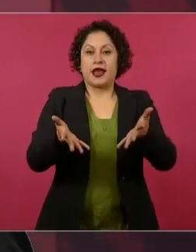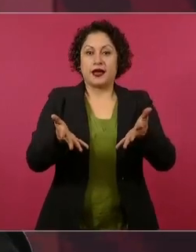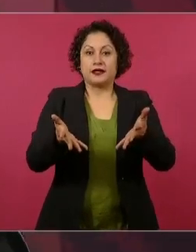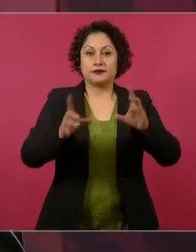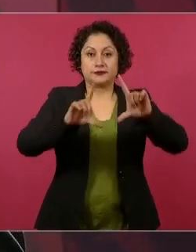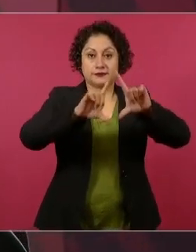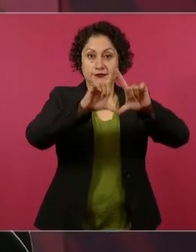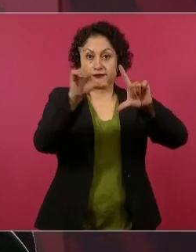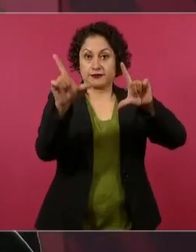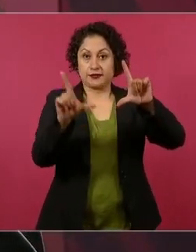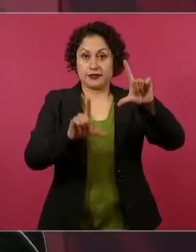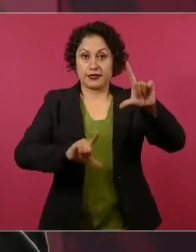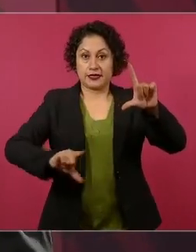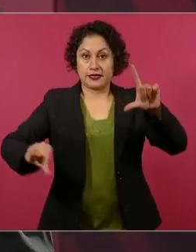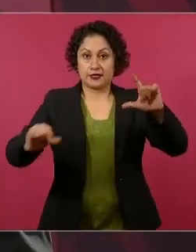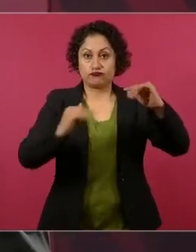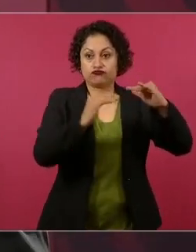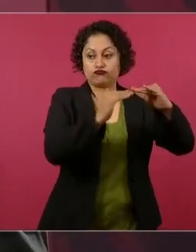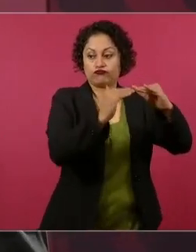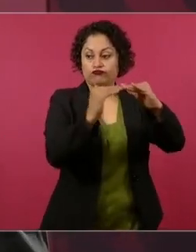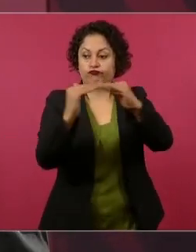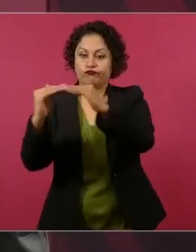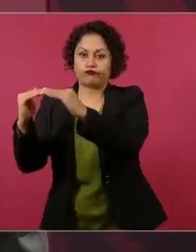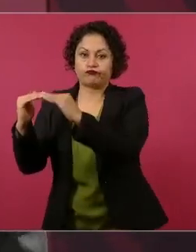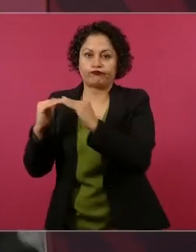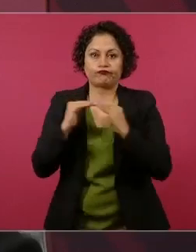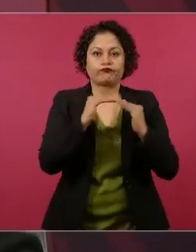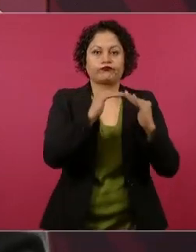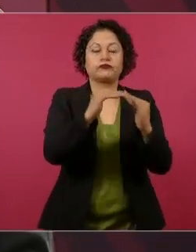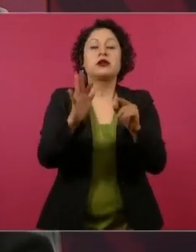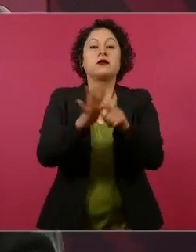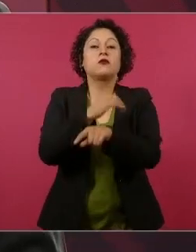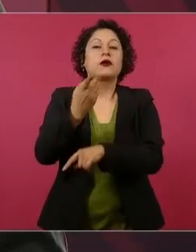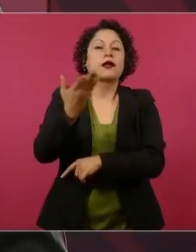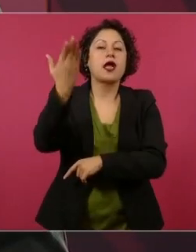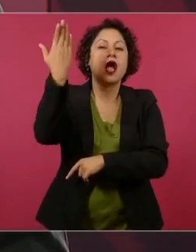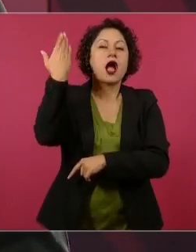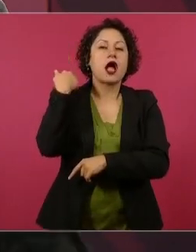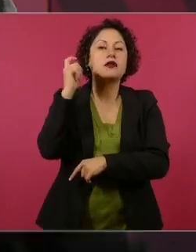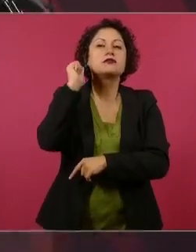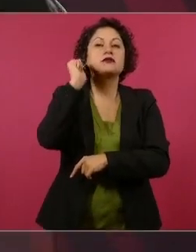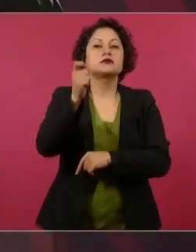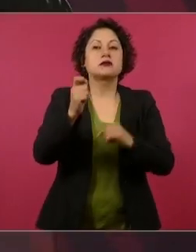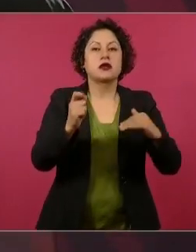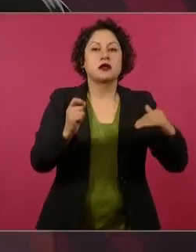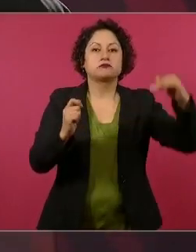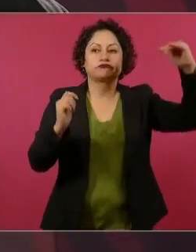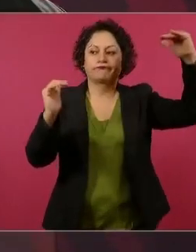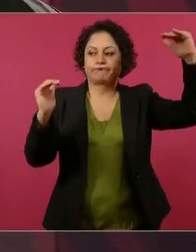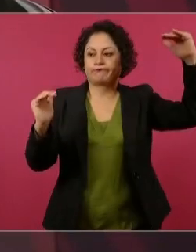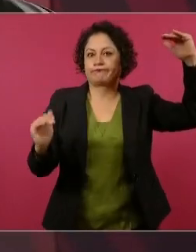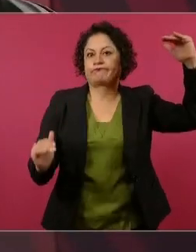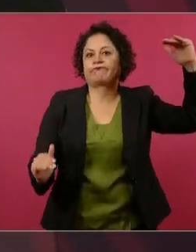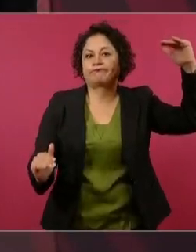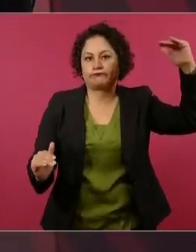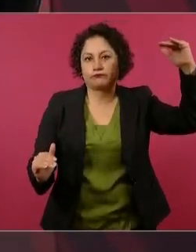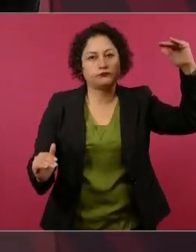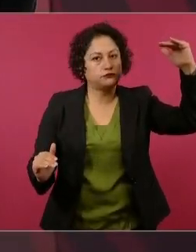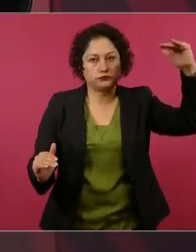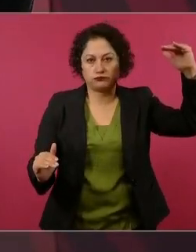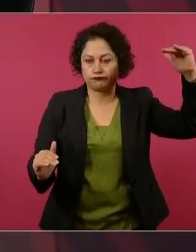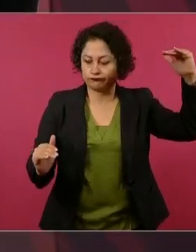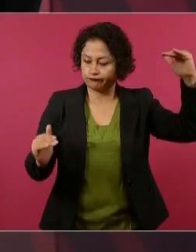norte, el Bajío, el centro y el sur-sureste. Y ahora el sur-sureste ya